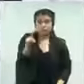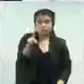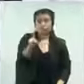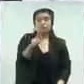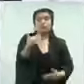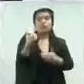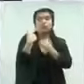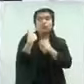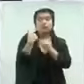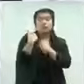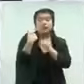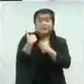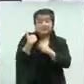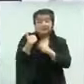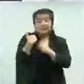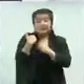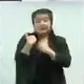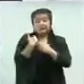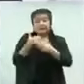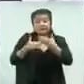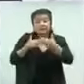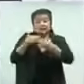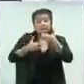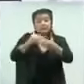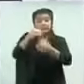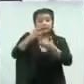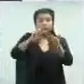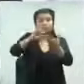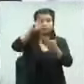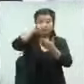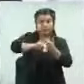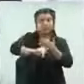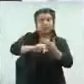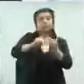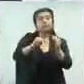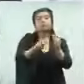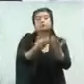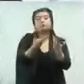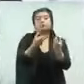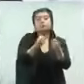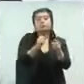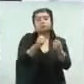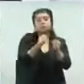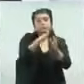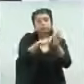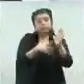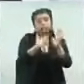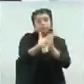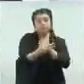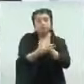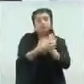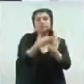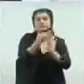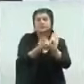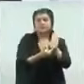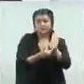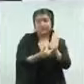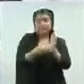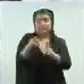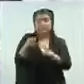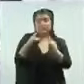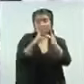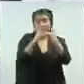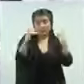de realmente echar a andar todos los proyectos que se están poniendo, porque ahí está tirado el puente